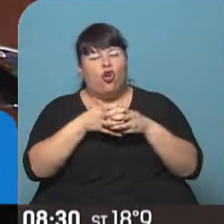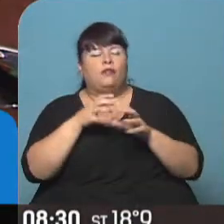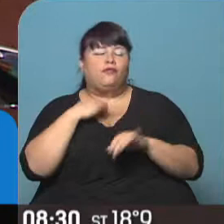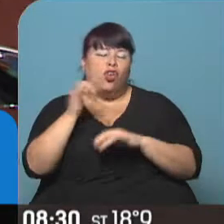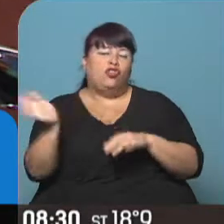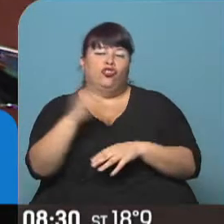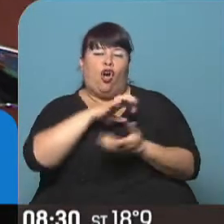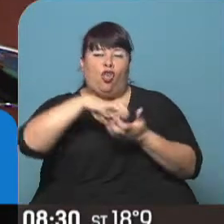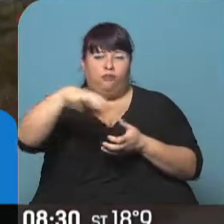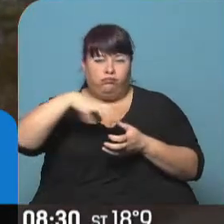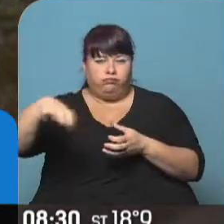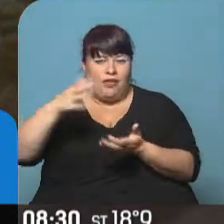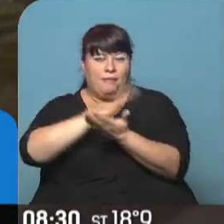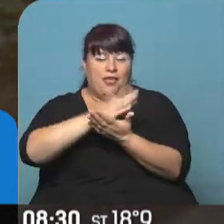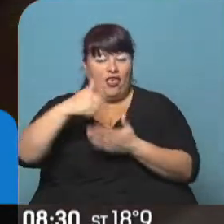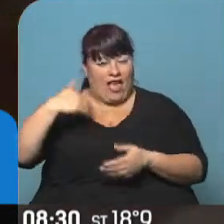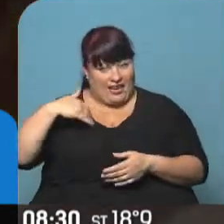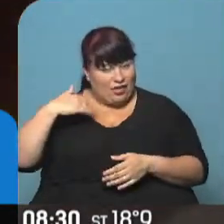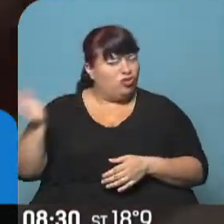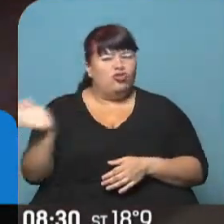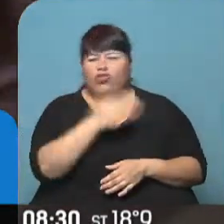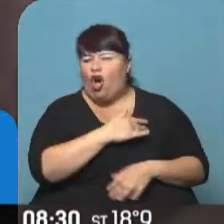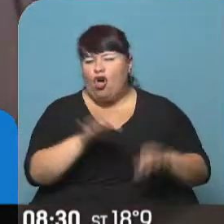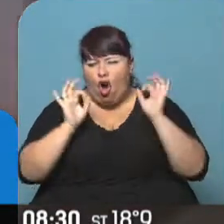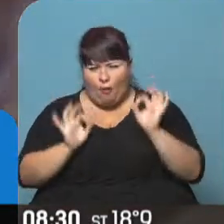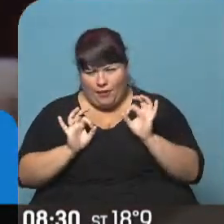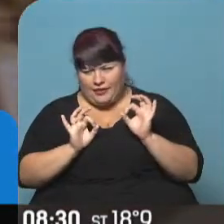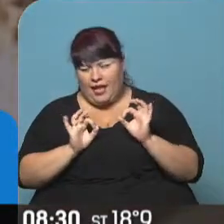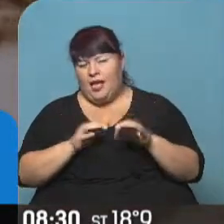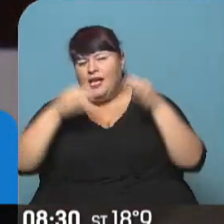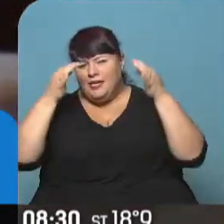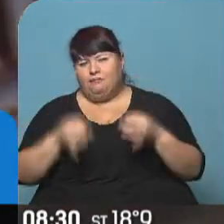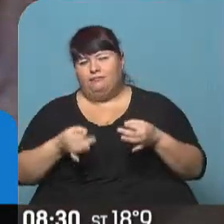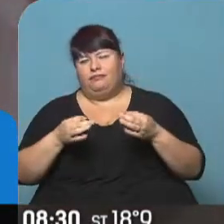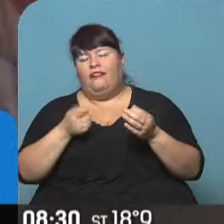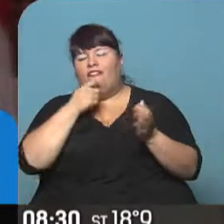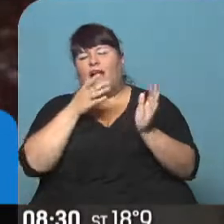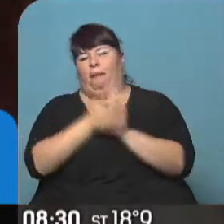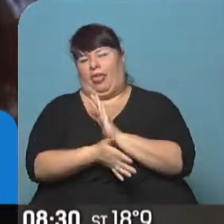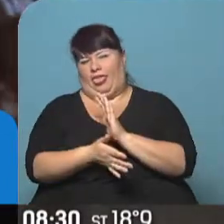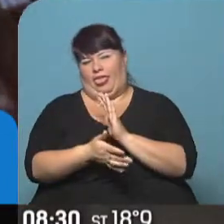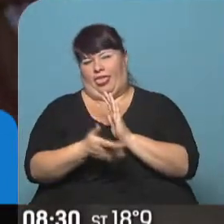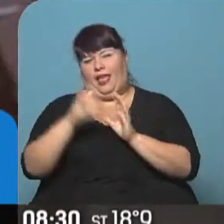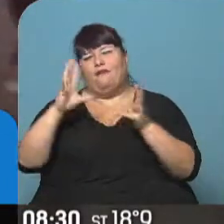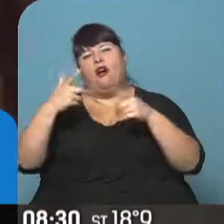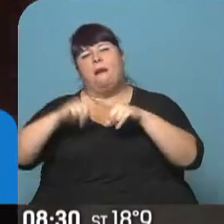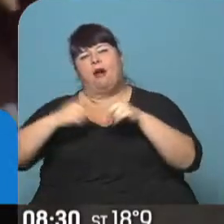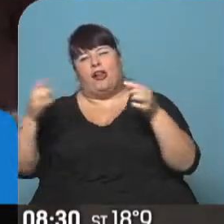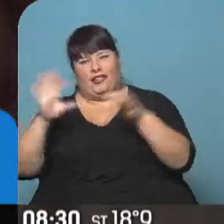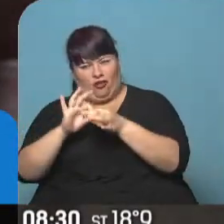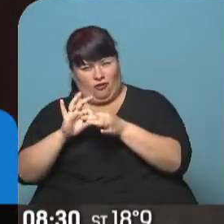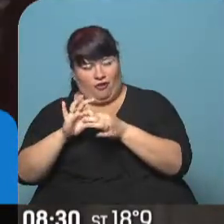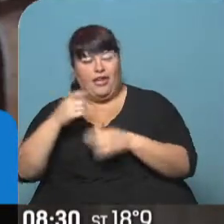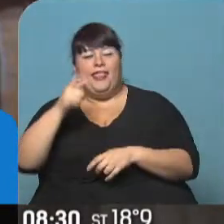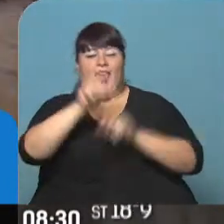que todas las entidades intermedias de la Argentina, todas, absolutamente todas, son absolutamente permeables a los humores políticos y a los